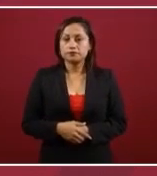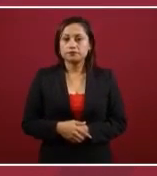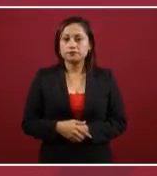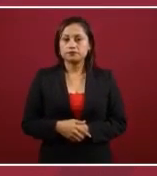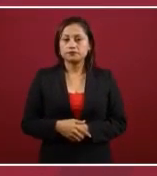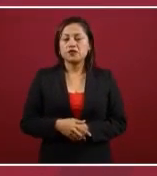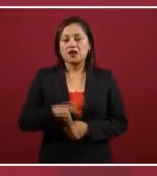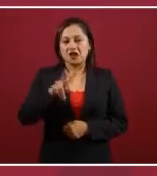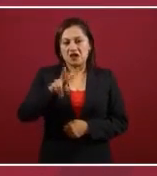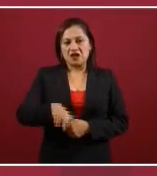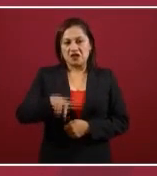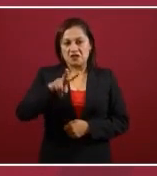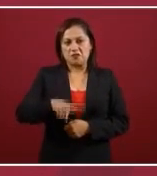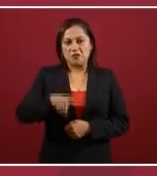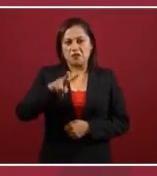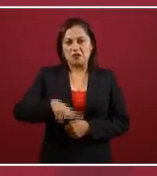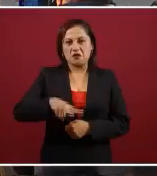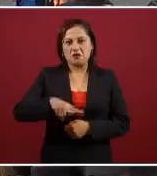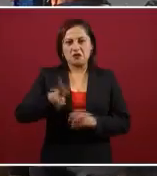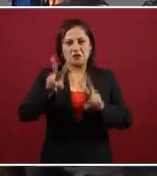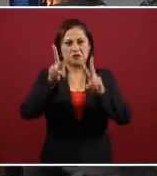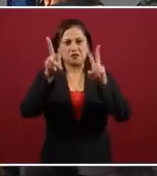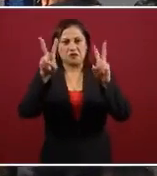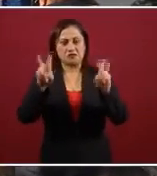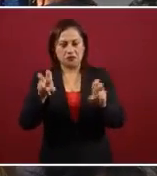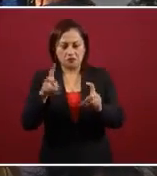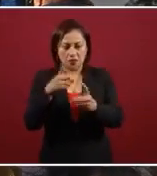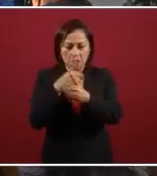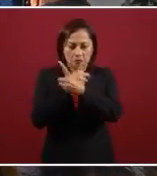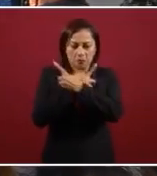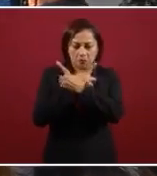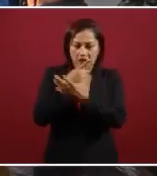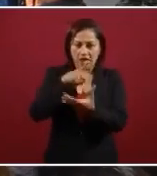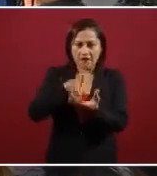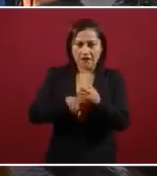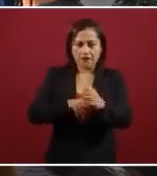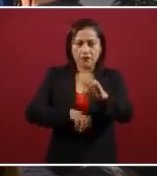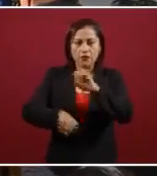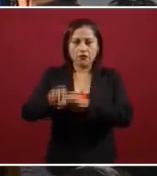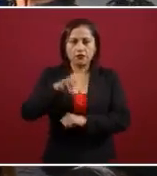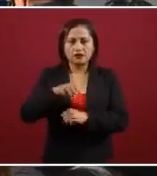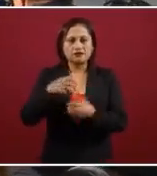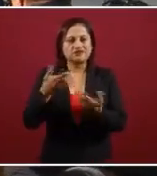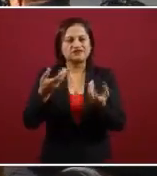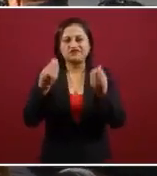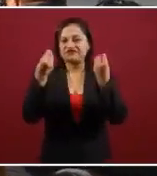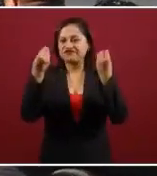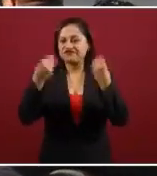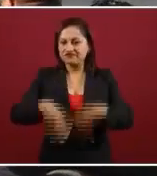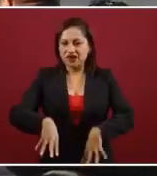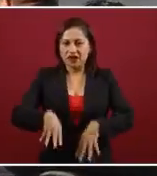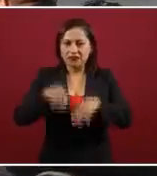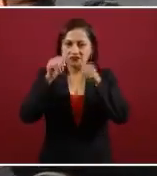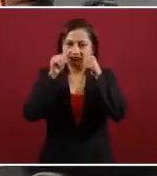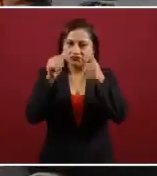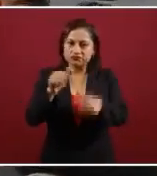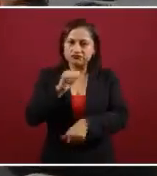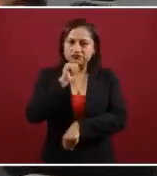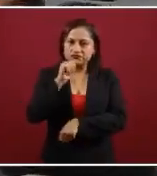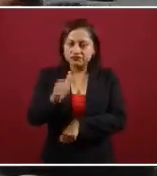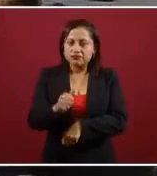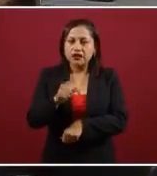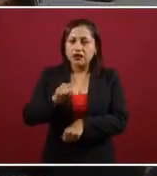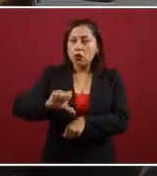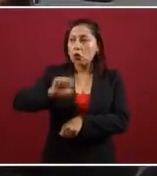descuidó este tema y venían empresas extranjeras y veían a